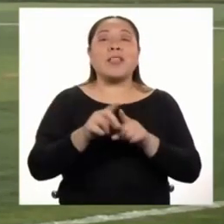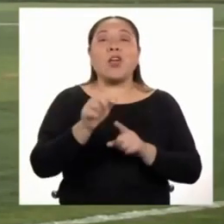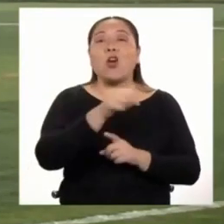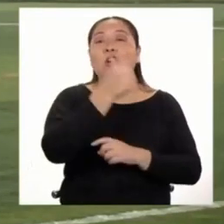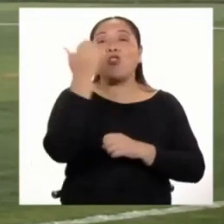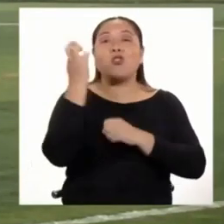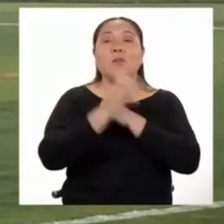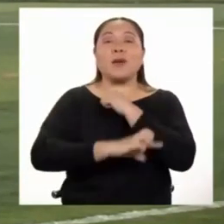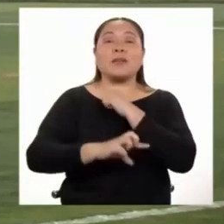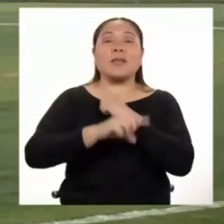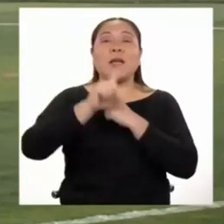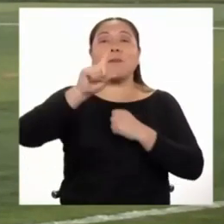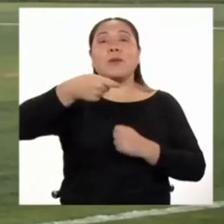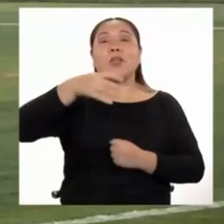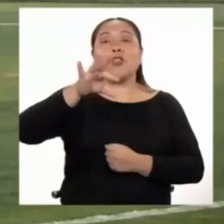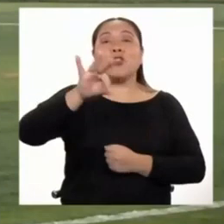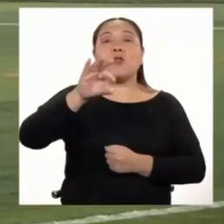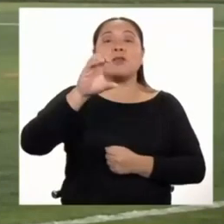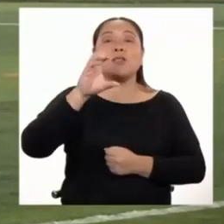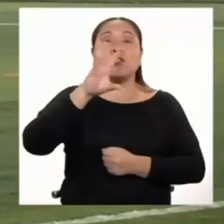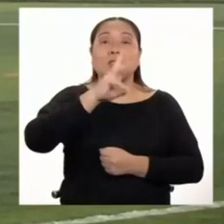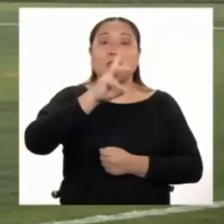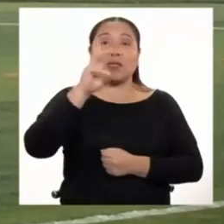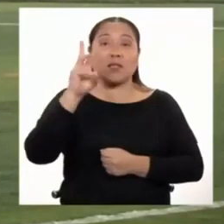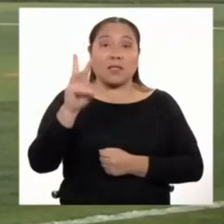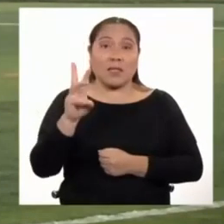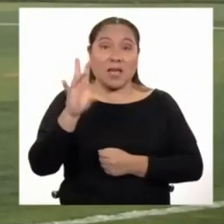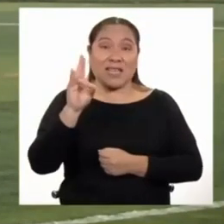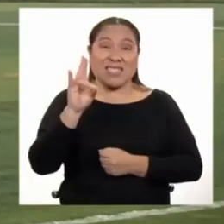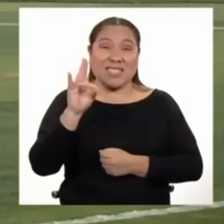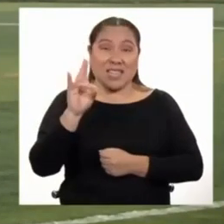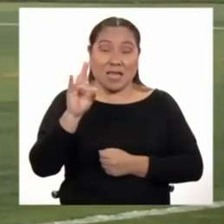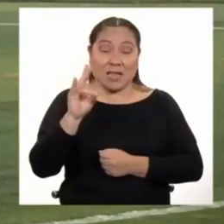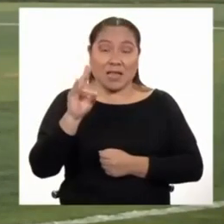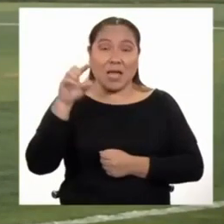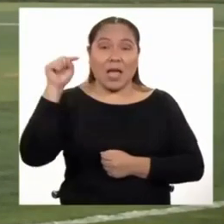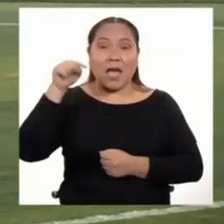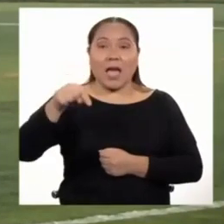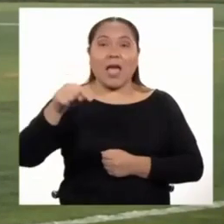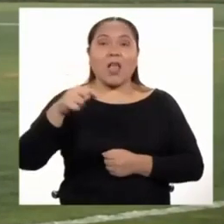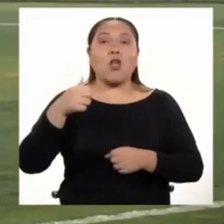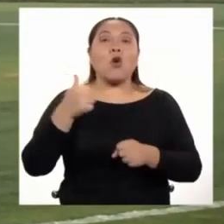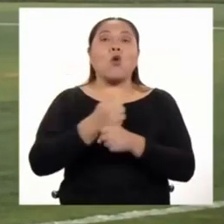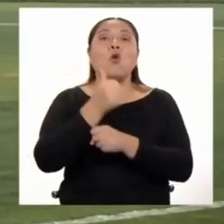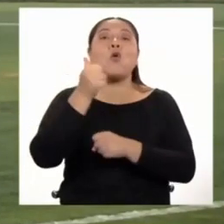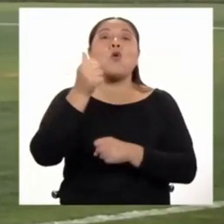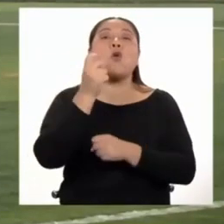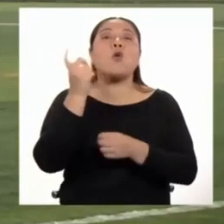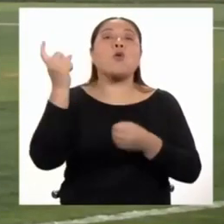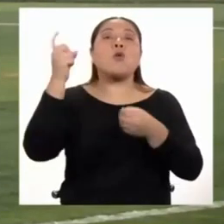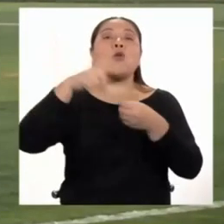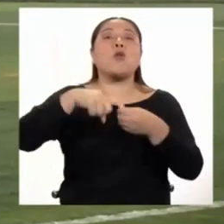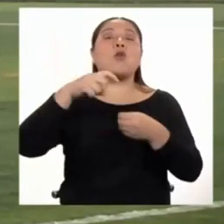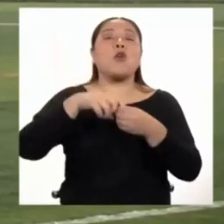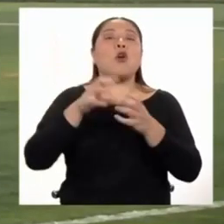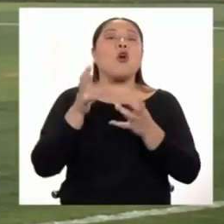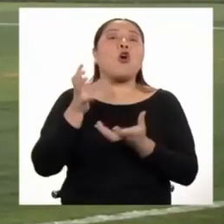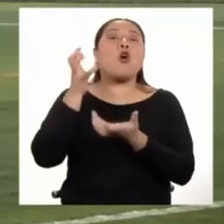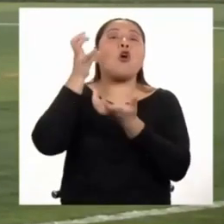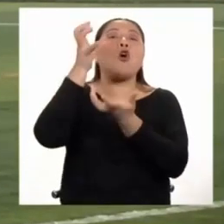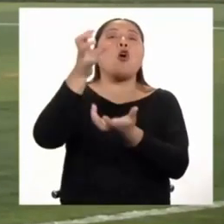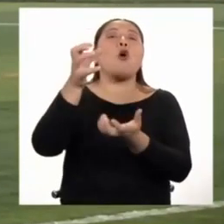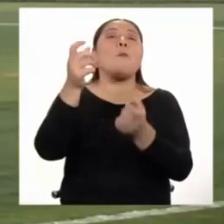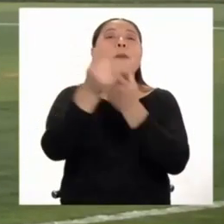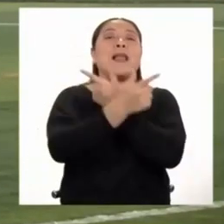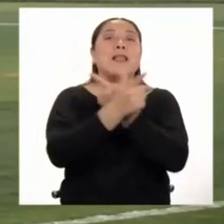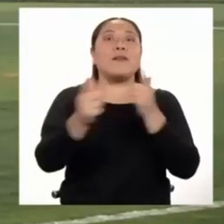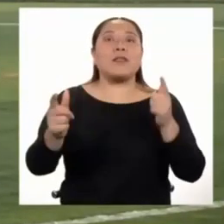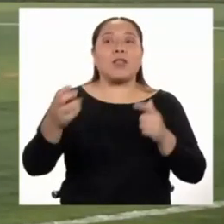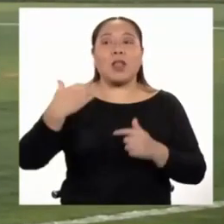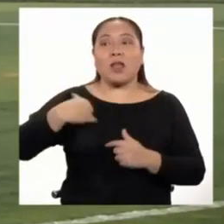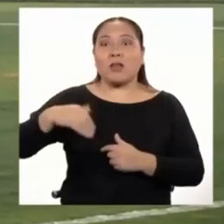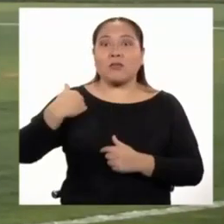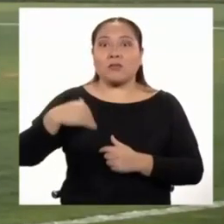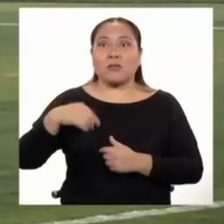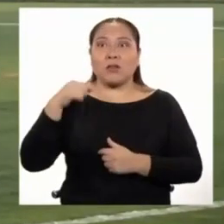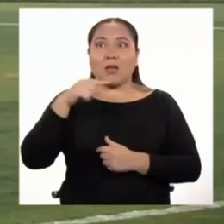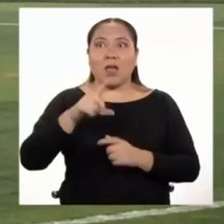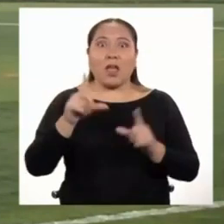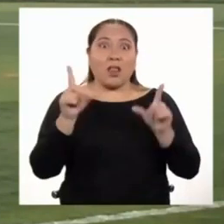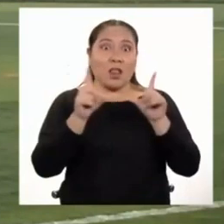en 1967, Chale fue figura en los partidos de Copa Libertadores en Argentina, en los que la U